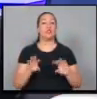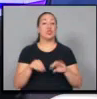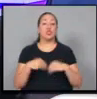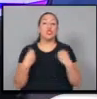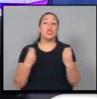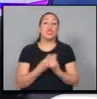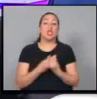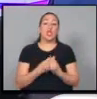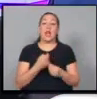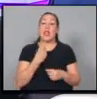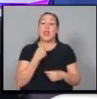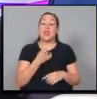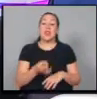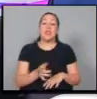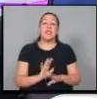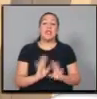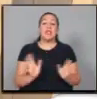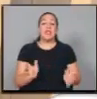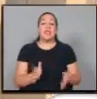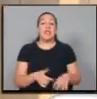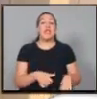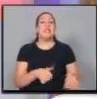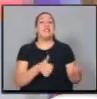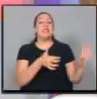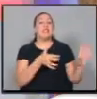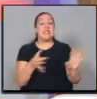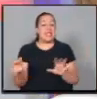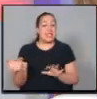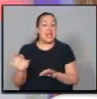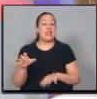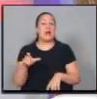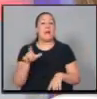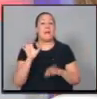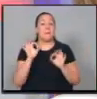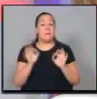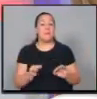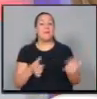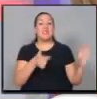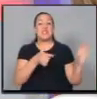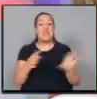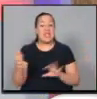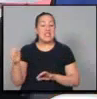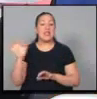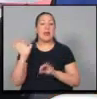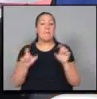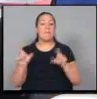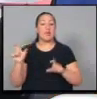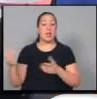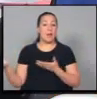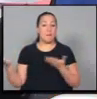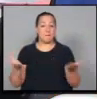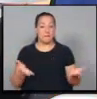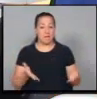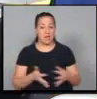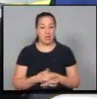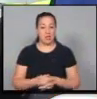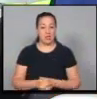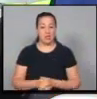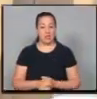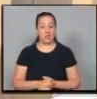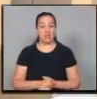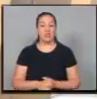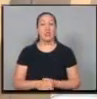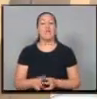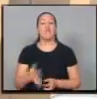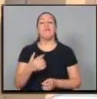tirando. 500. Habrá que ver. 600. 600. 600 invitados es el número que están tirando. Sí. Hay un detalle mínimo, que yo no,